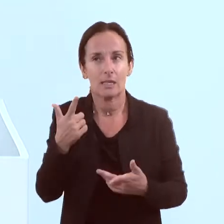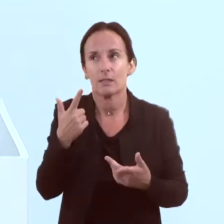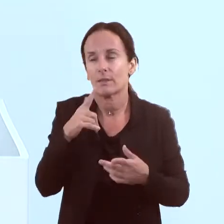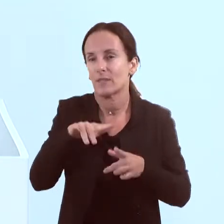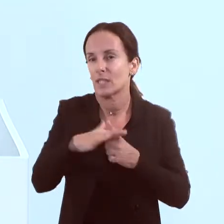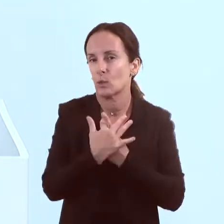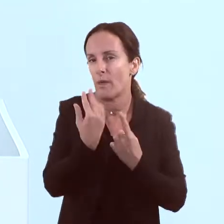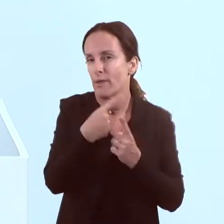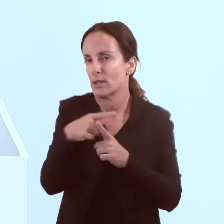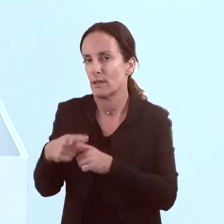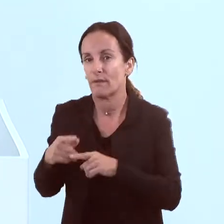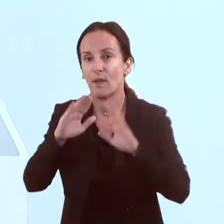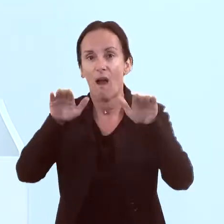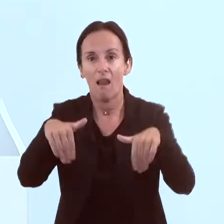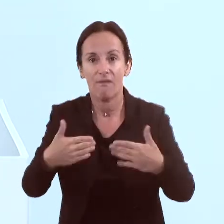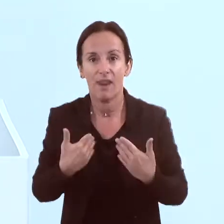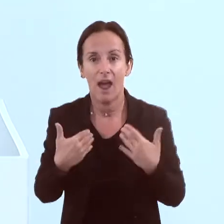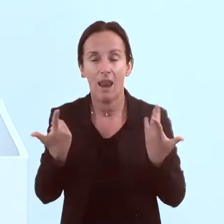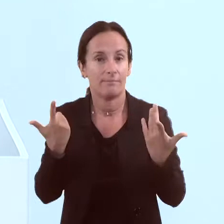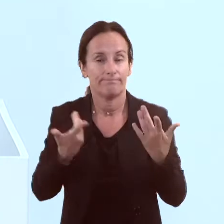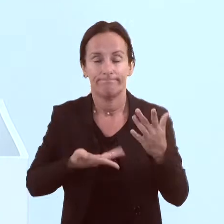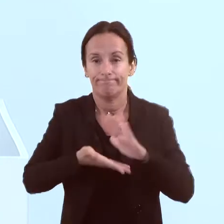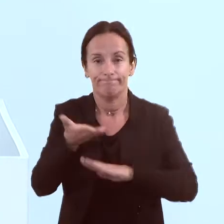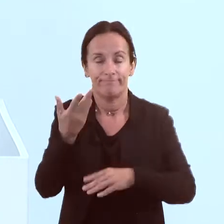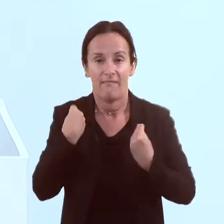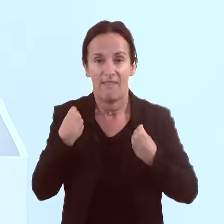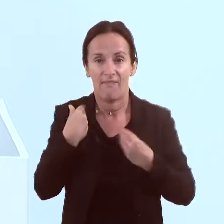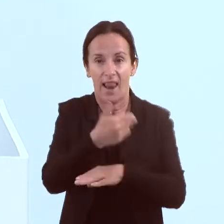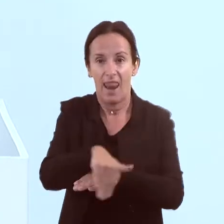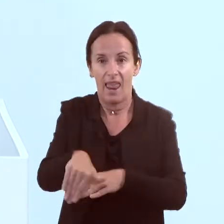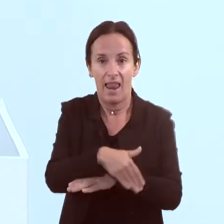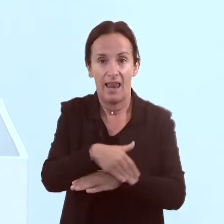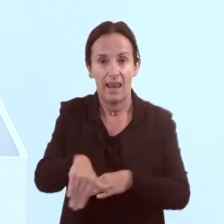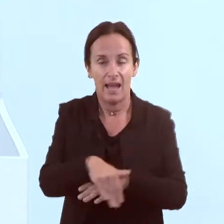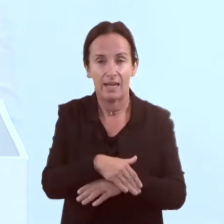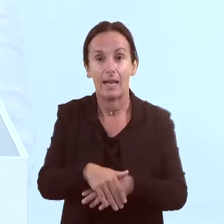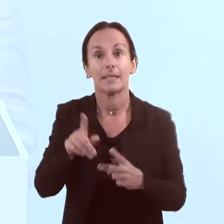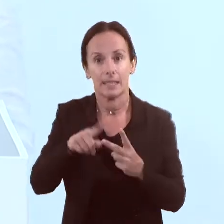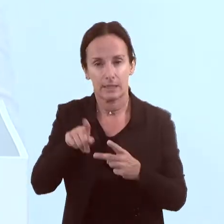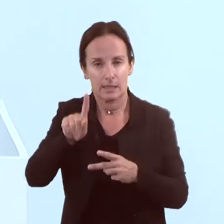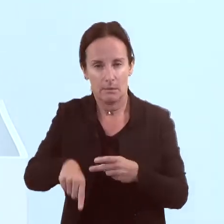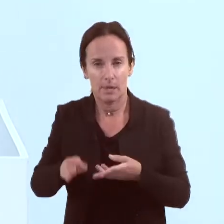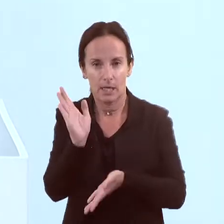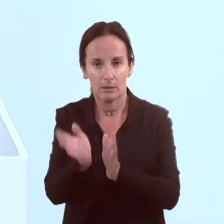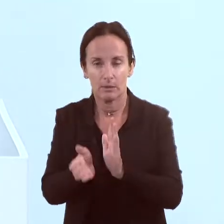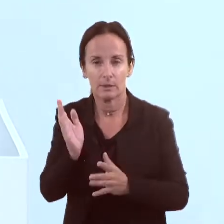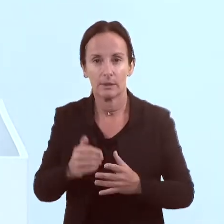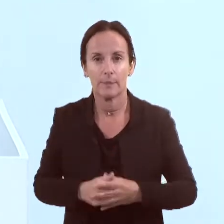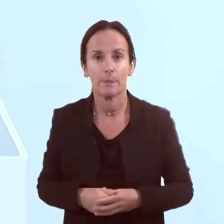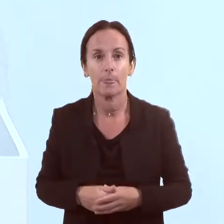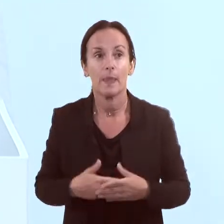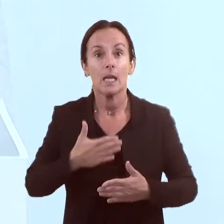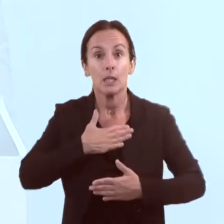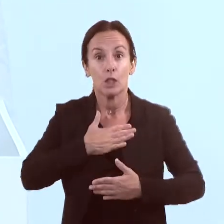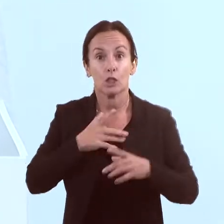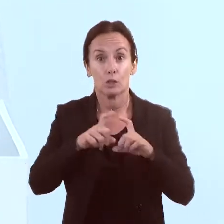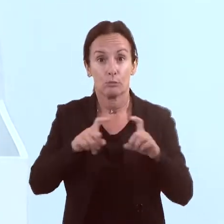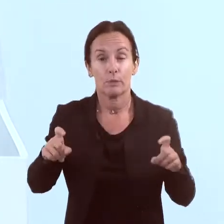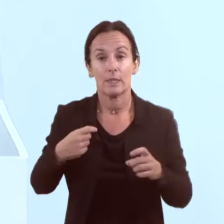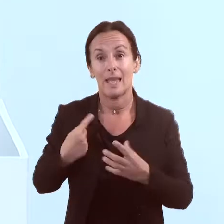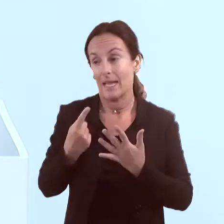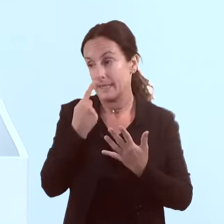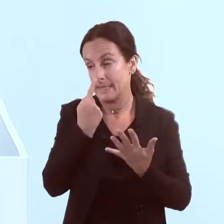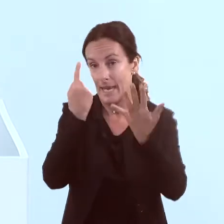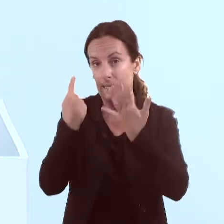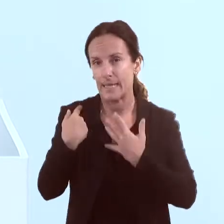situación de sinhogarismo. En este punto, en nuestras organizaciones, Hogar Sí y Provivienda, llevamos más de 6 años